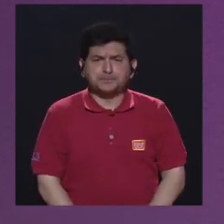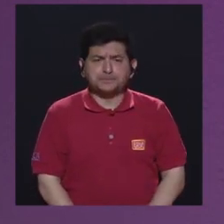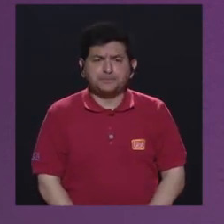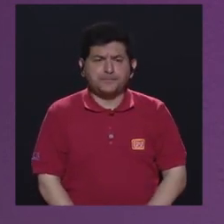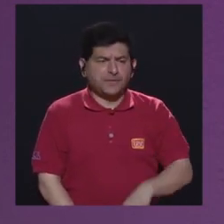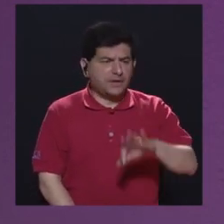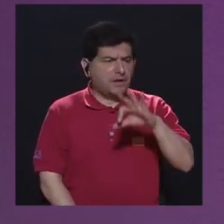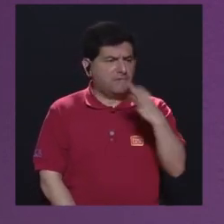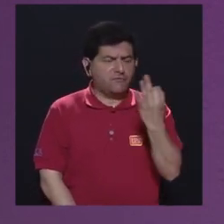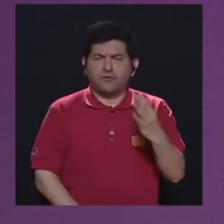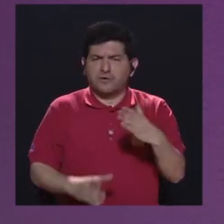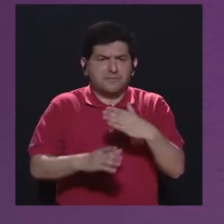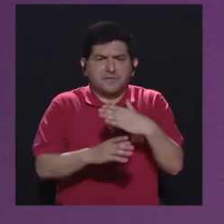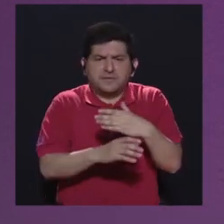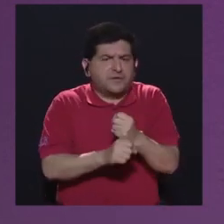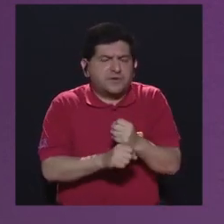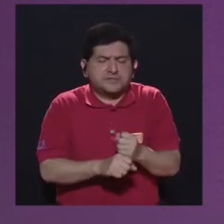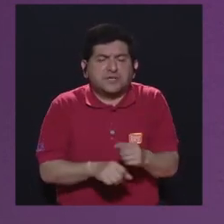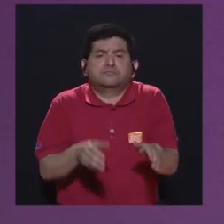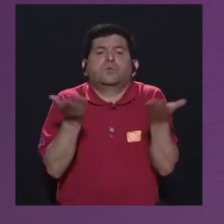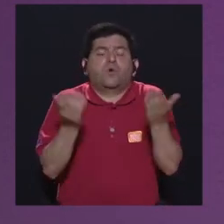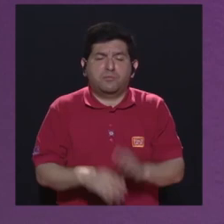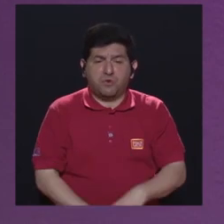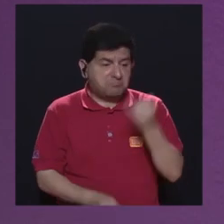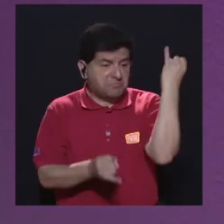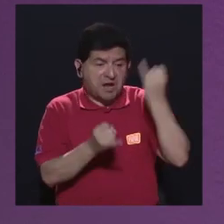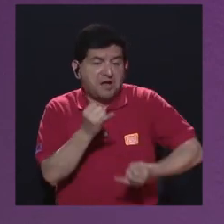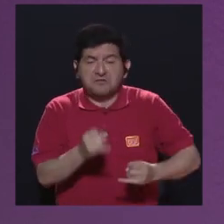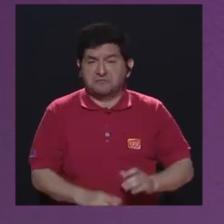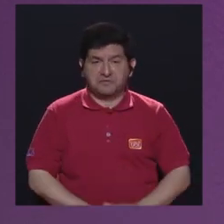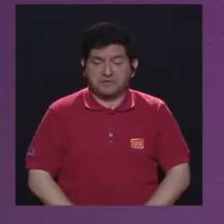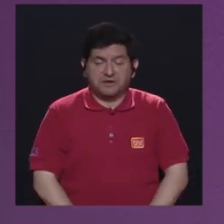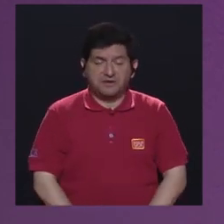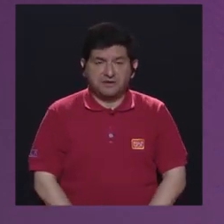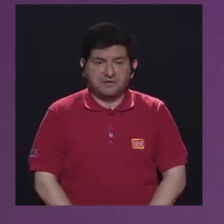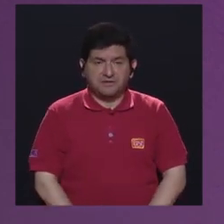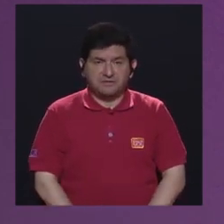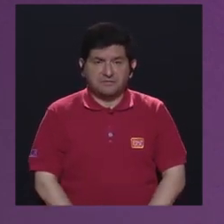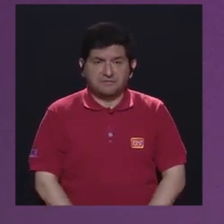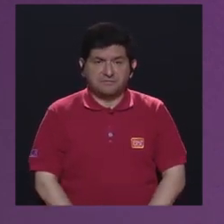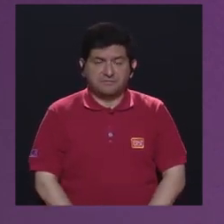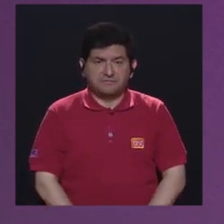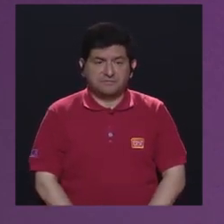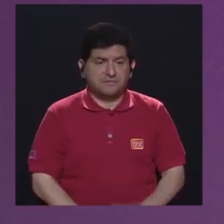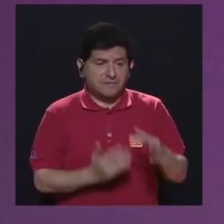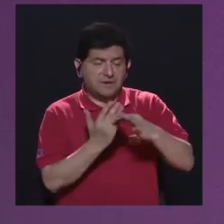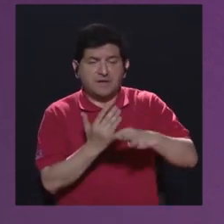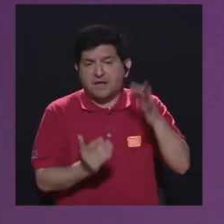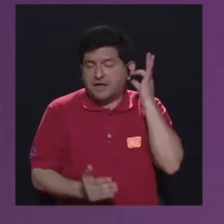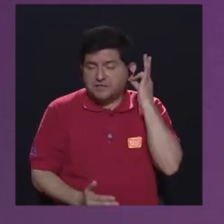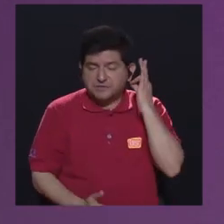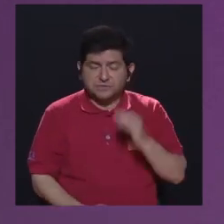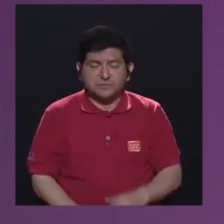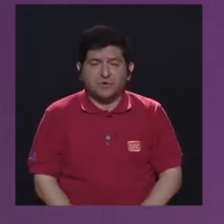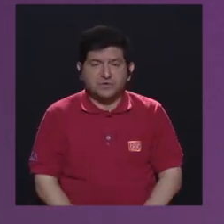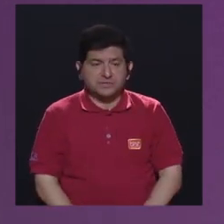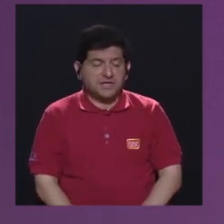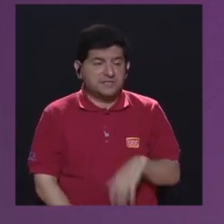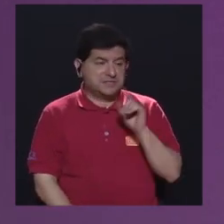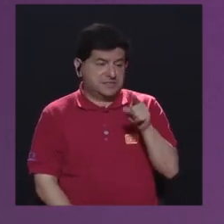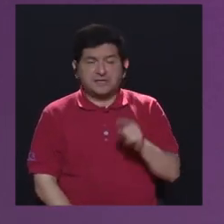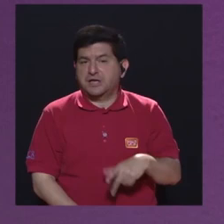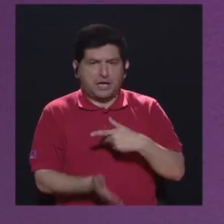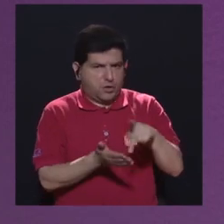hay forma de cómo no hacerlo, porque al final del día, o sea, los esposos de las señoras amas de casa, las que no le